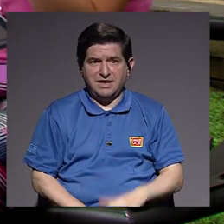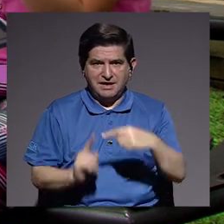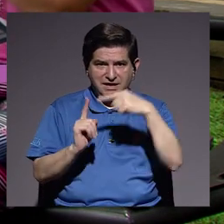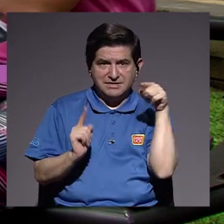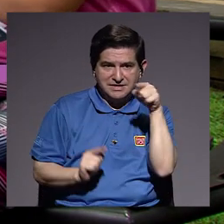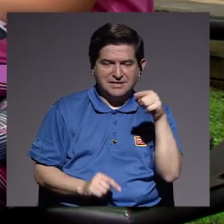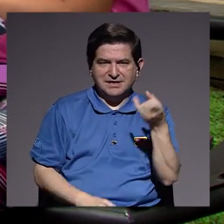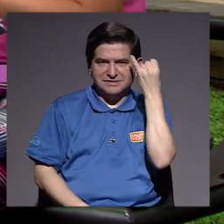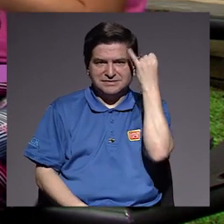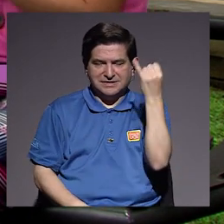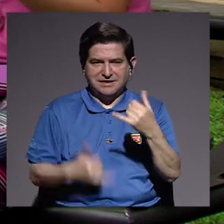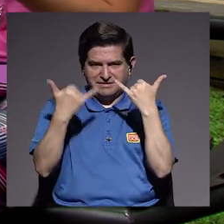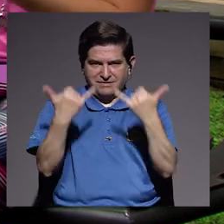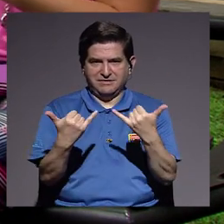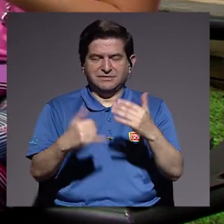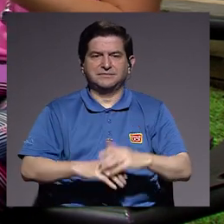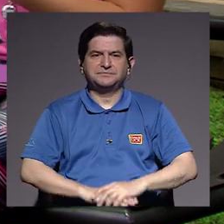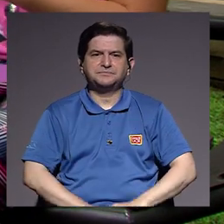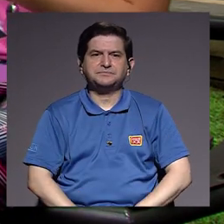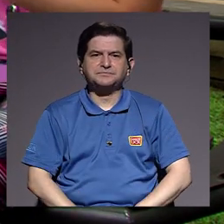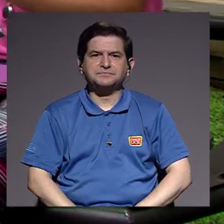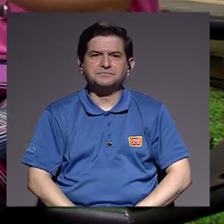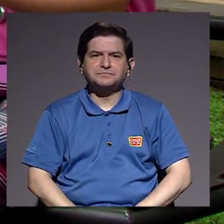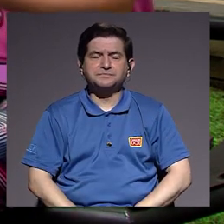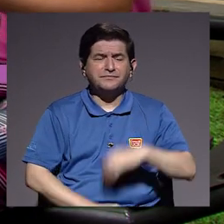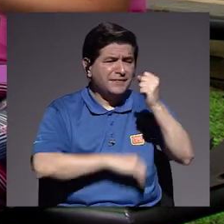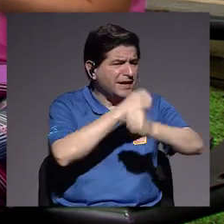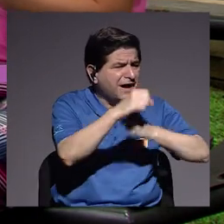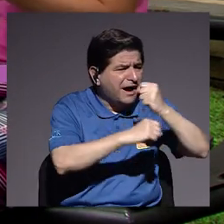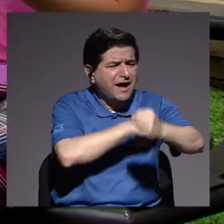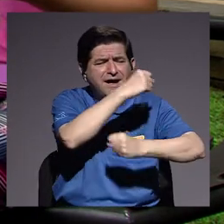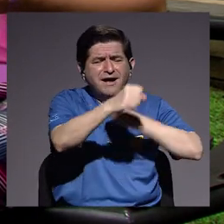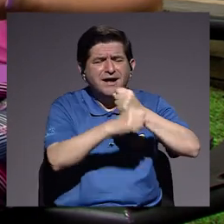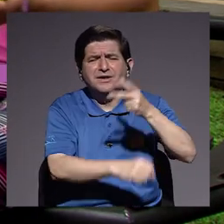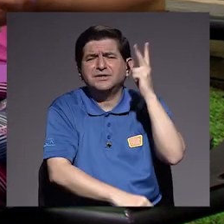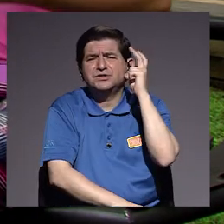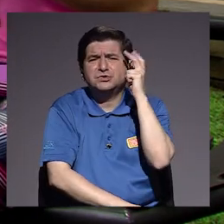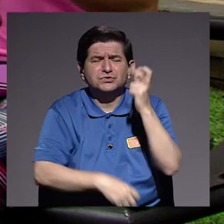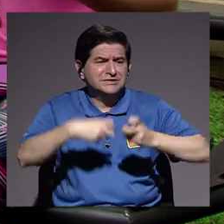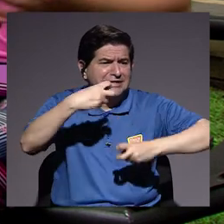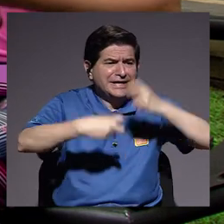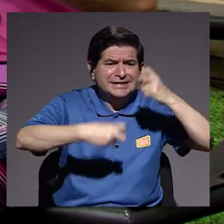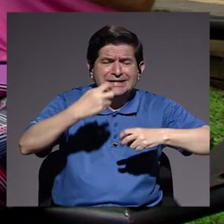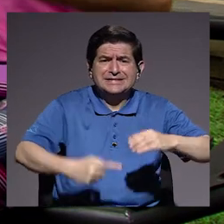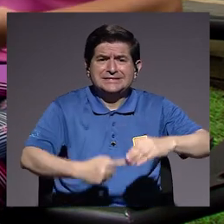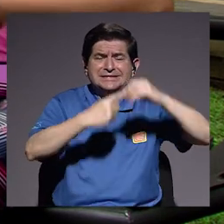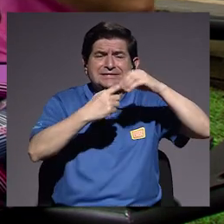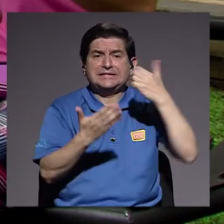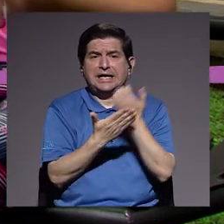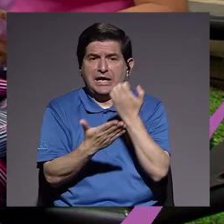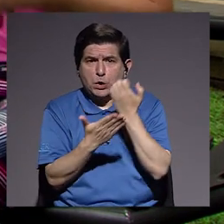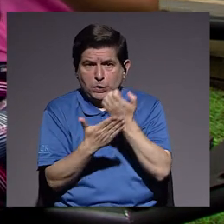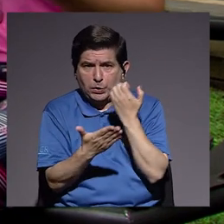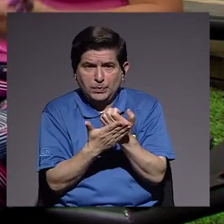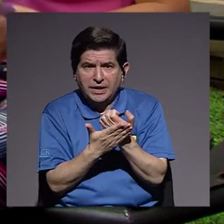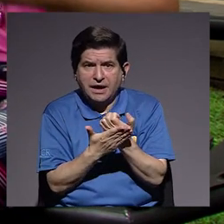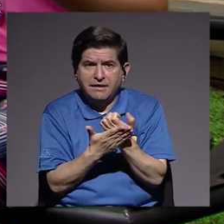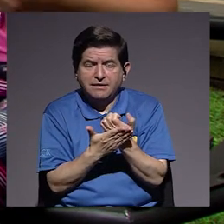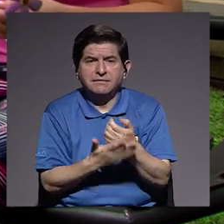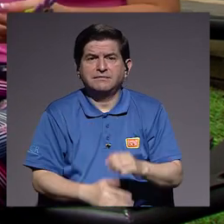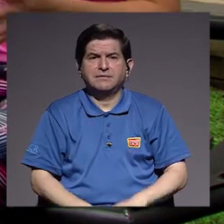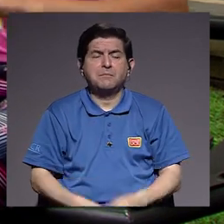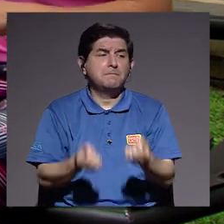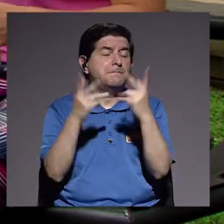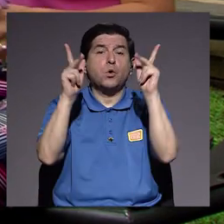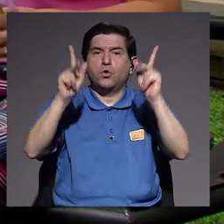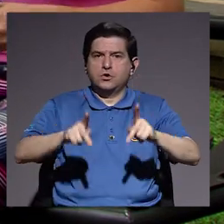la crisis, principalmente económica, porque es lo que a muchas personas les permite, pues obviamente, comprar cosas para comer, para vestir,